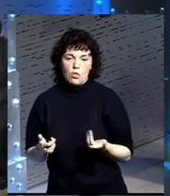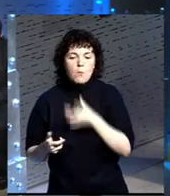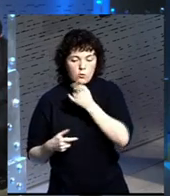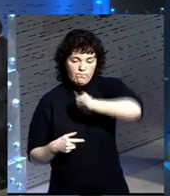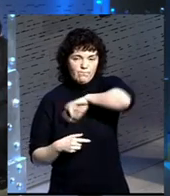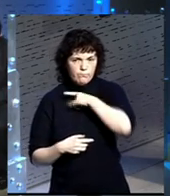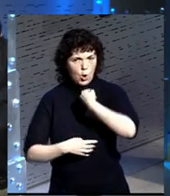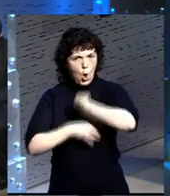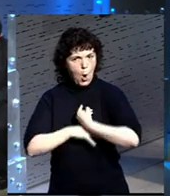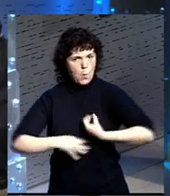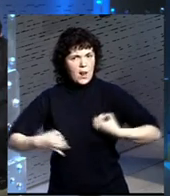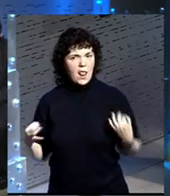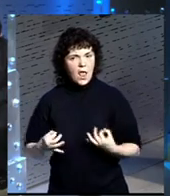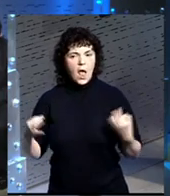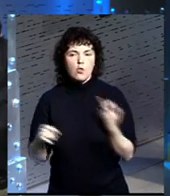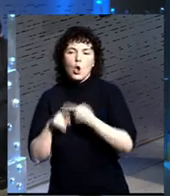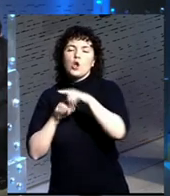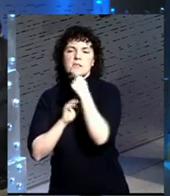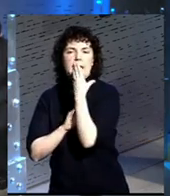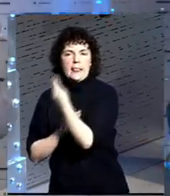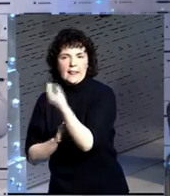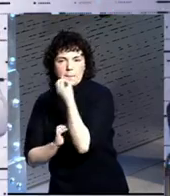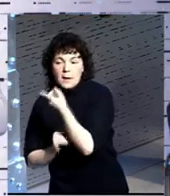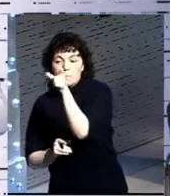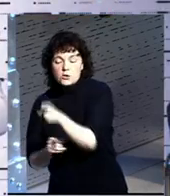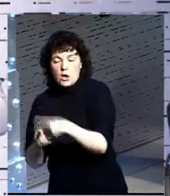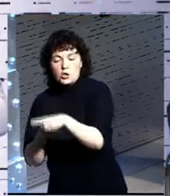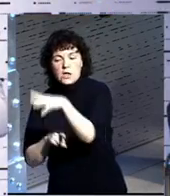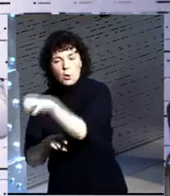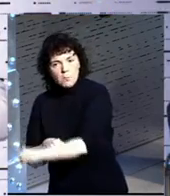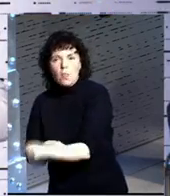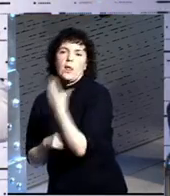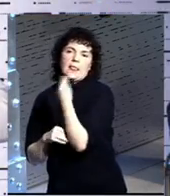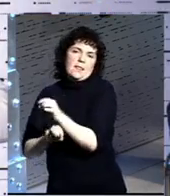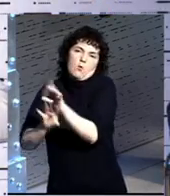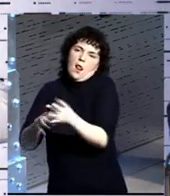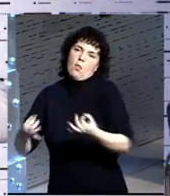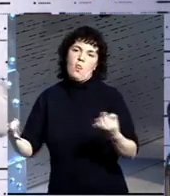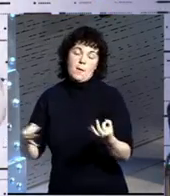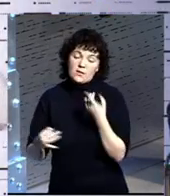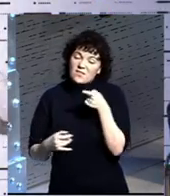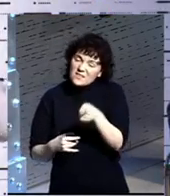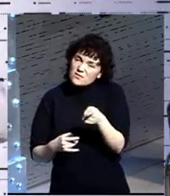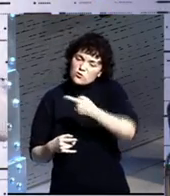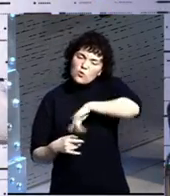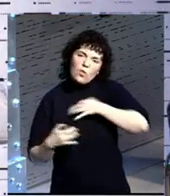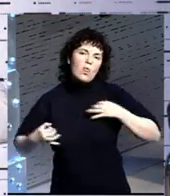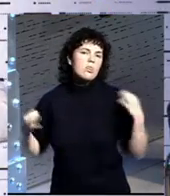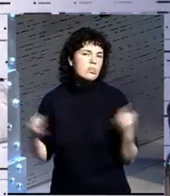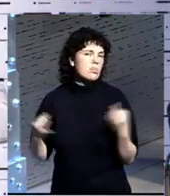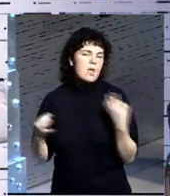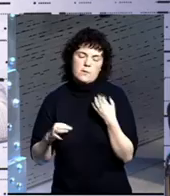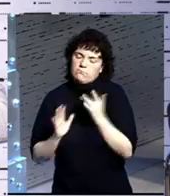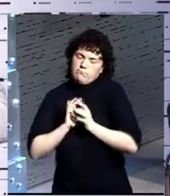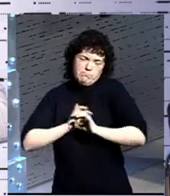obligación que las cosas se entiendan y que la gente entienda lo que compra. Y en ese sentido yo creo que tenemos que ser muchísimo más